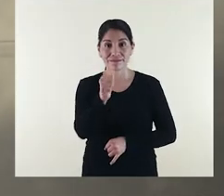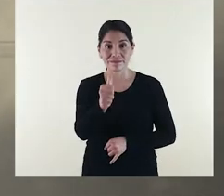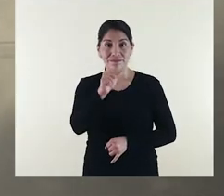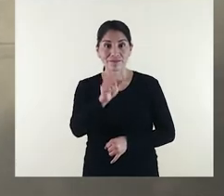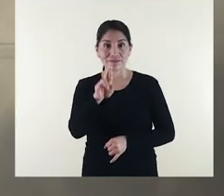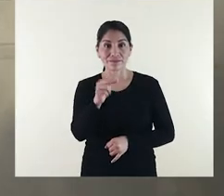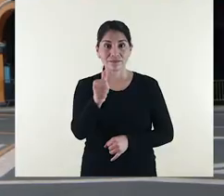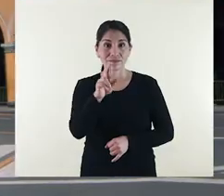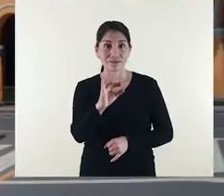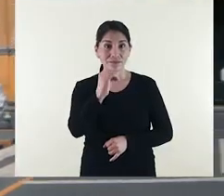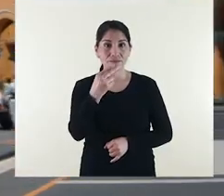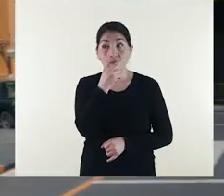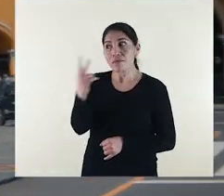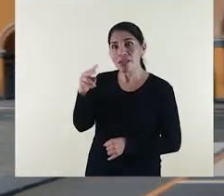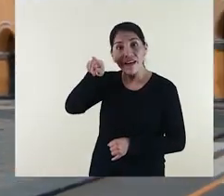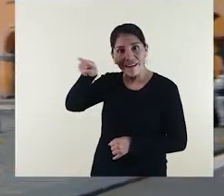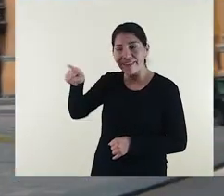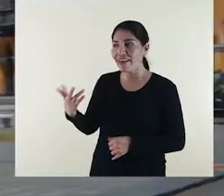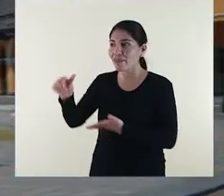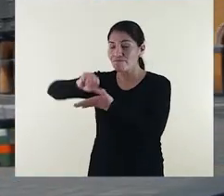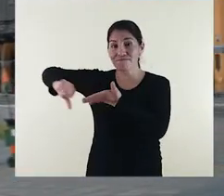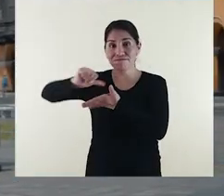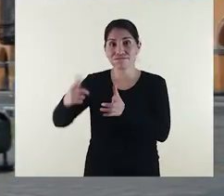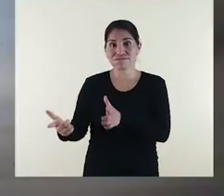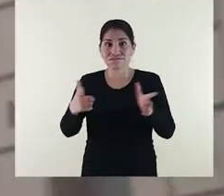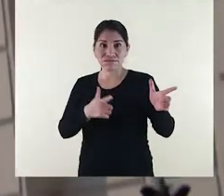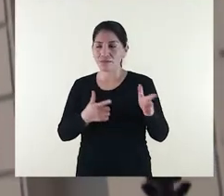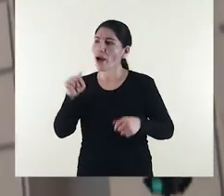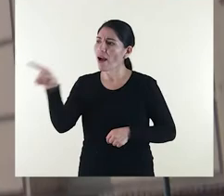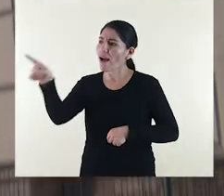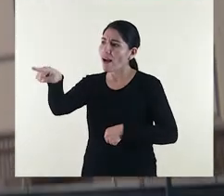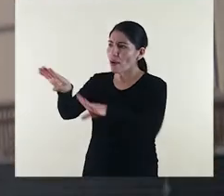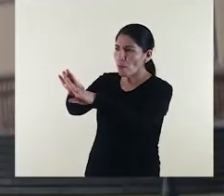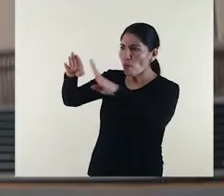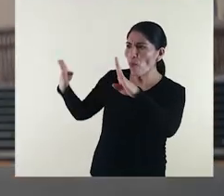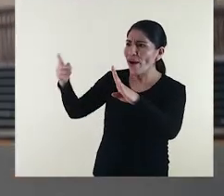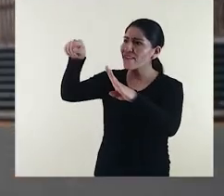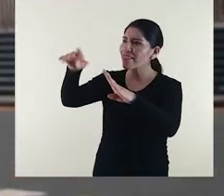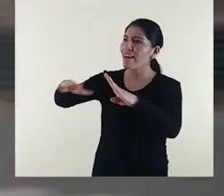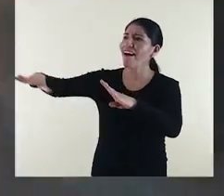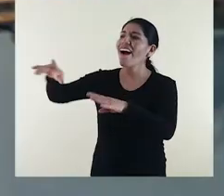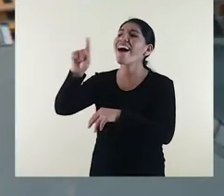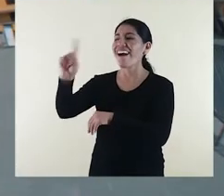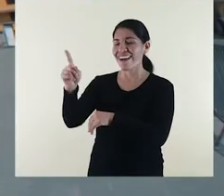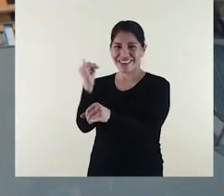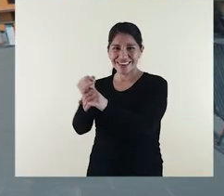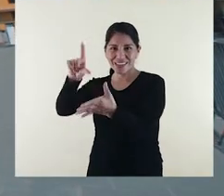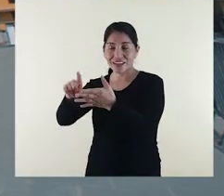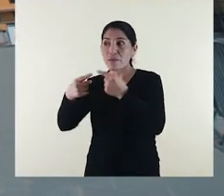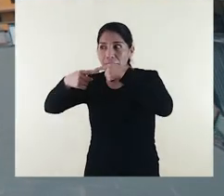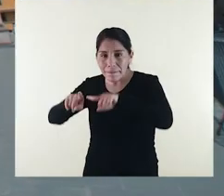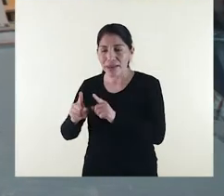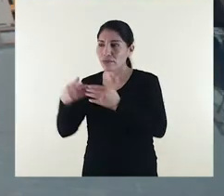Iglesia del Sagrario. Si uno mira al lado este de la Plaza de Armas, podría pensar que esta puerta le pertenece a la Catedral